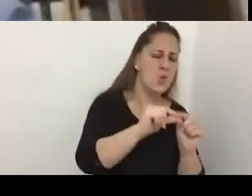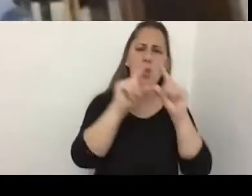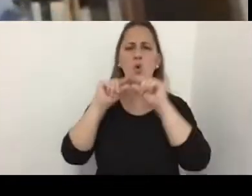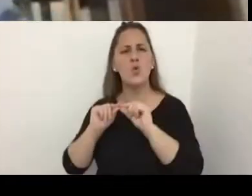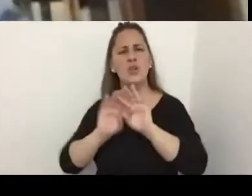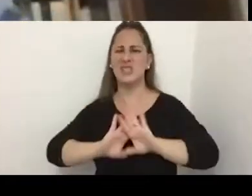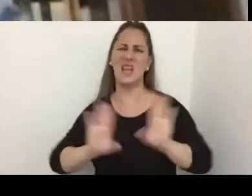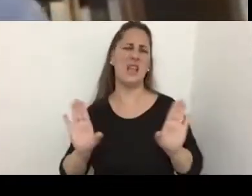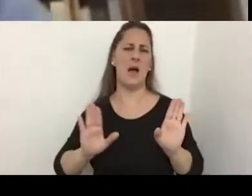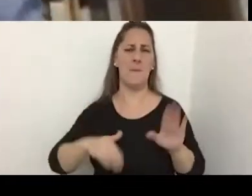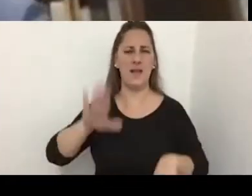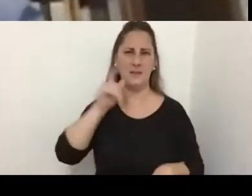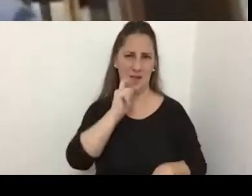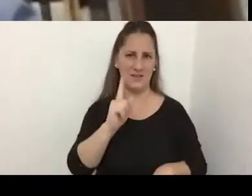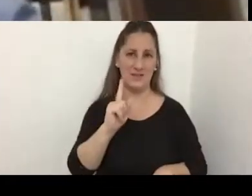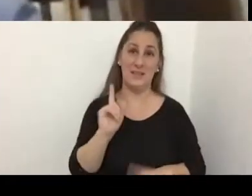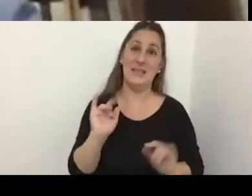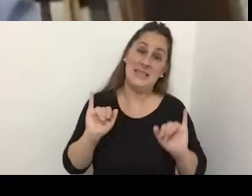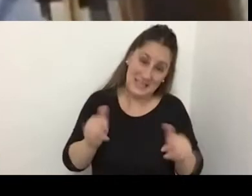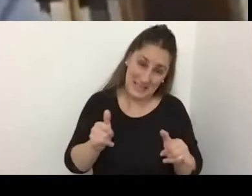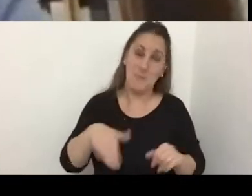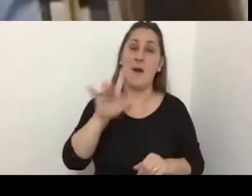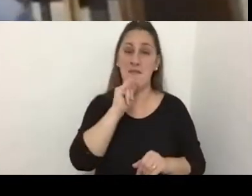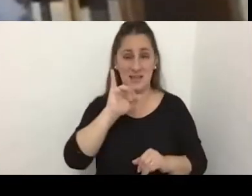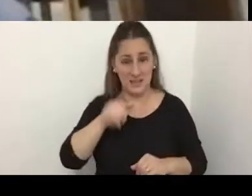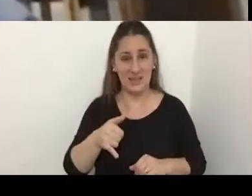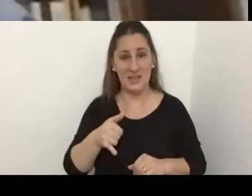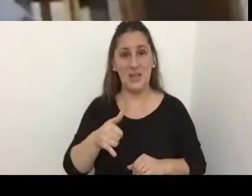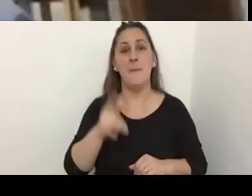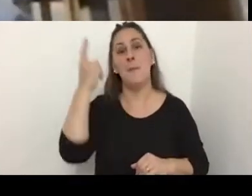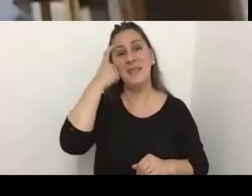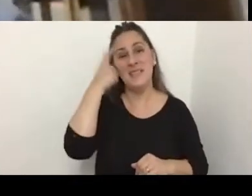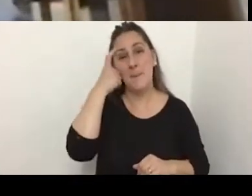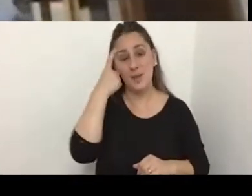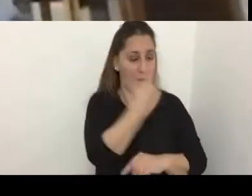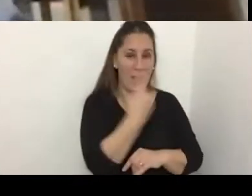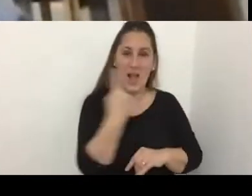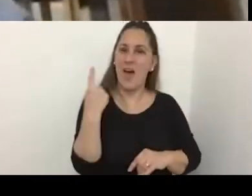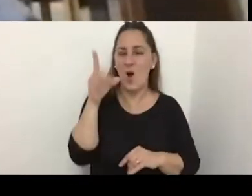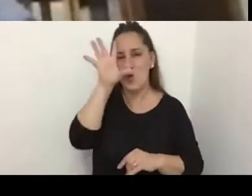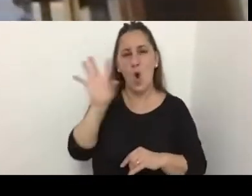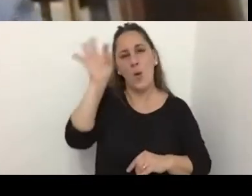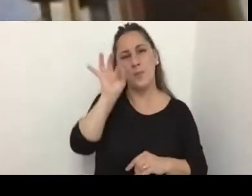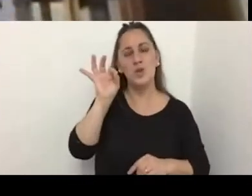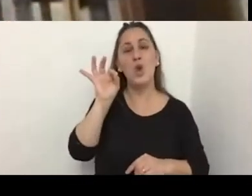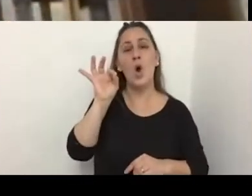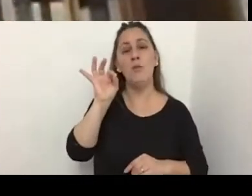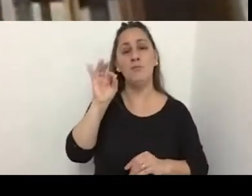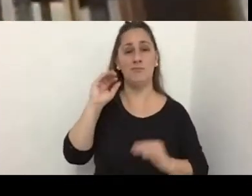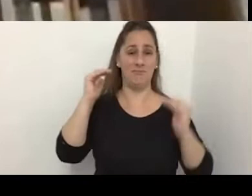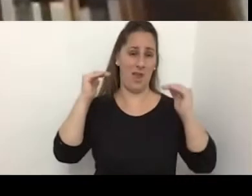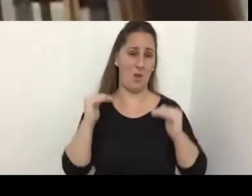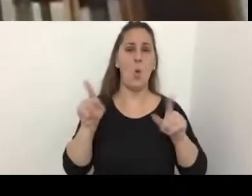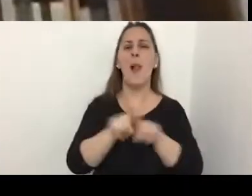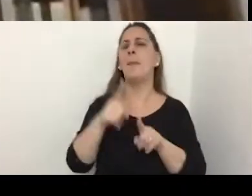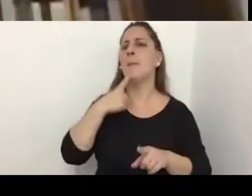es más fácil. Sí, es más fácil. Pero ahí el pensamiento crítico crece menos. Es como cuando me preguntan,